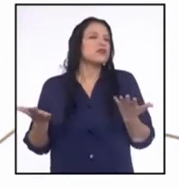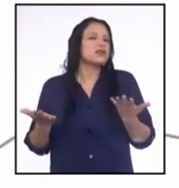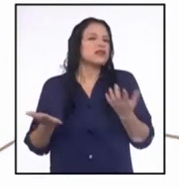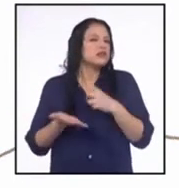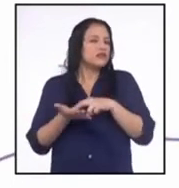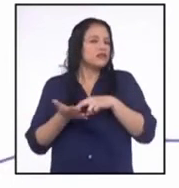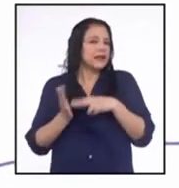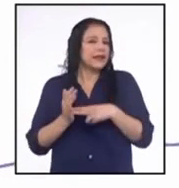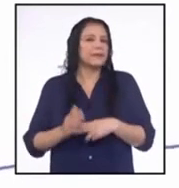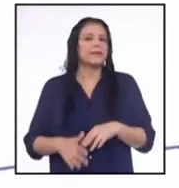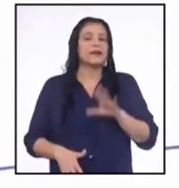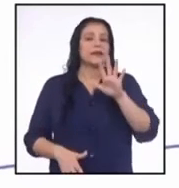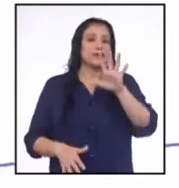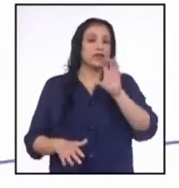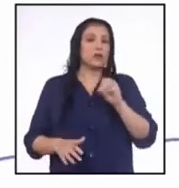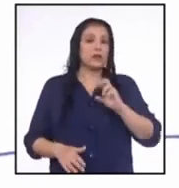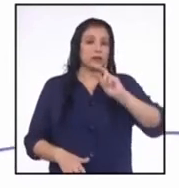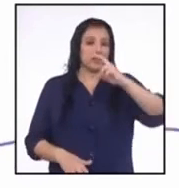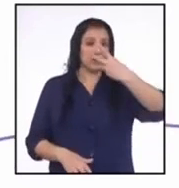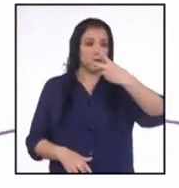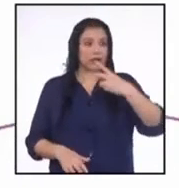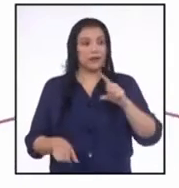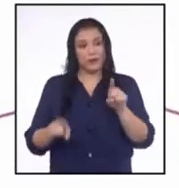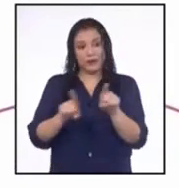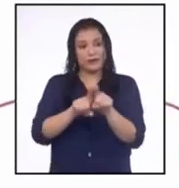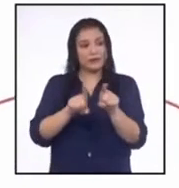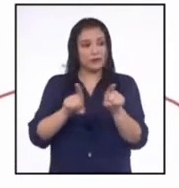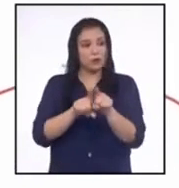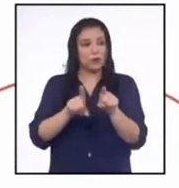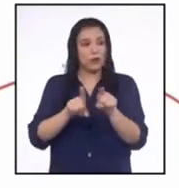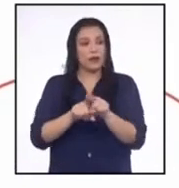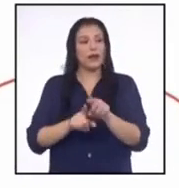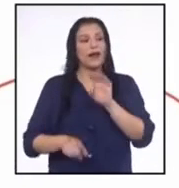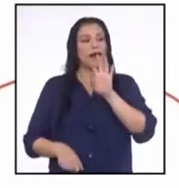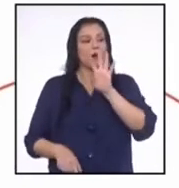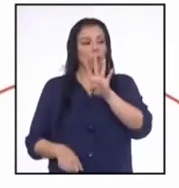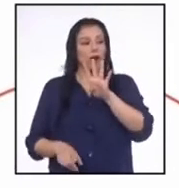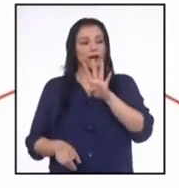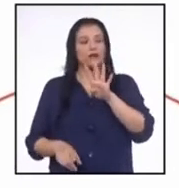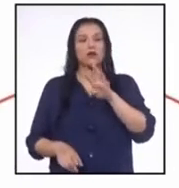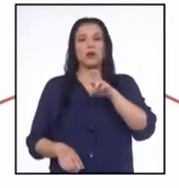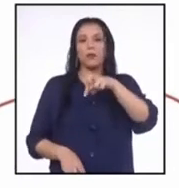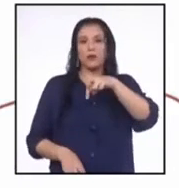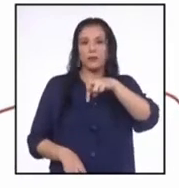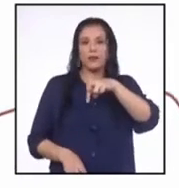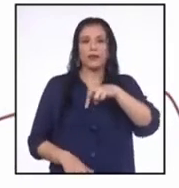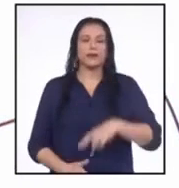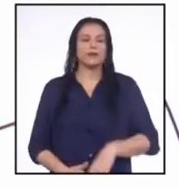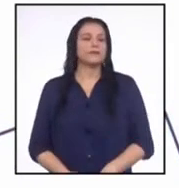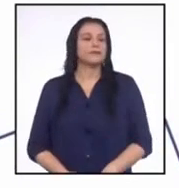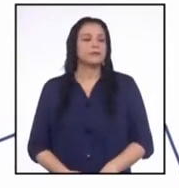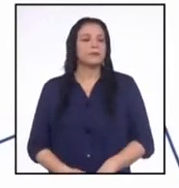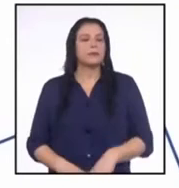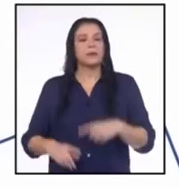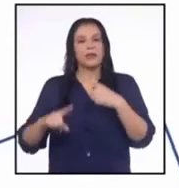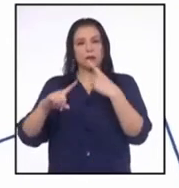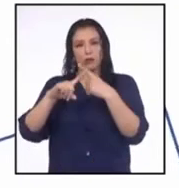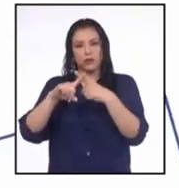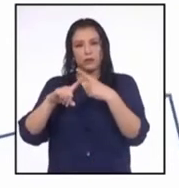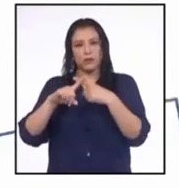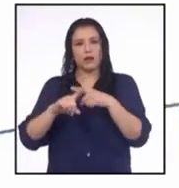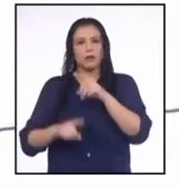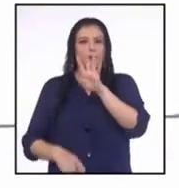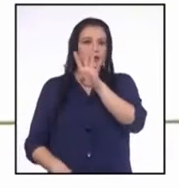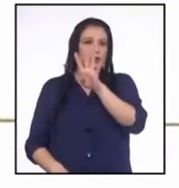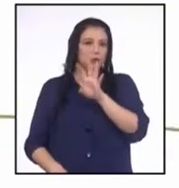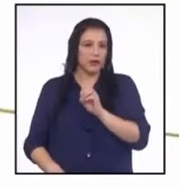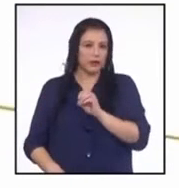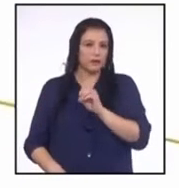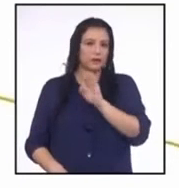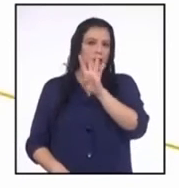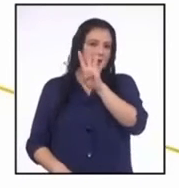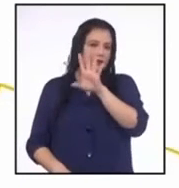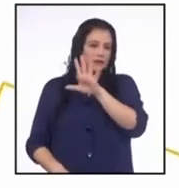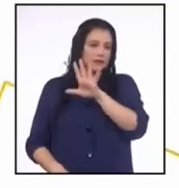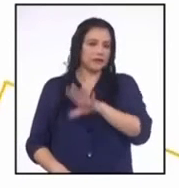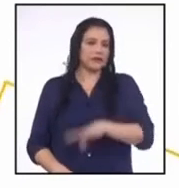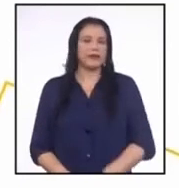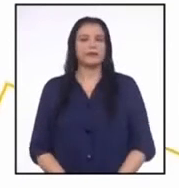donde 50 elevado al cuadrado es igual a 4 multiplicado por p multiplicado por